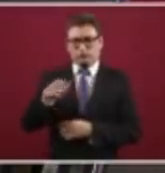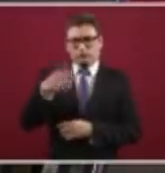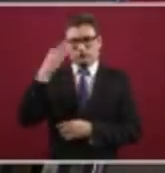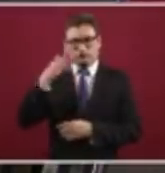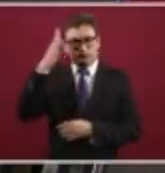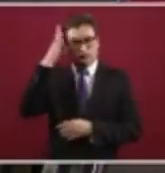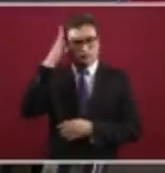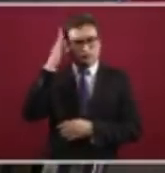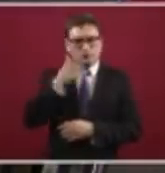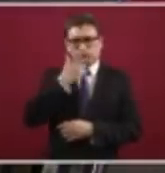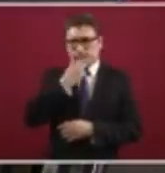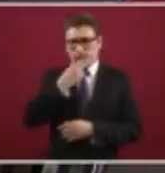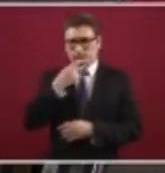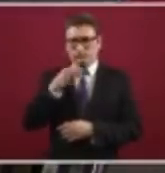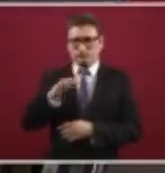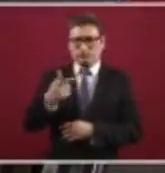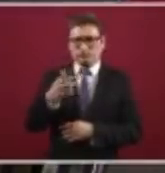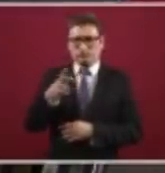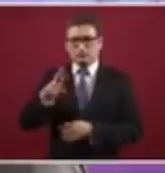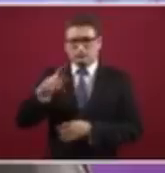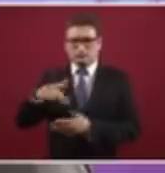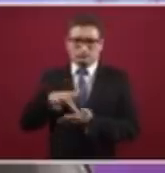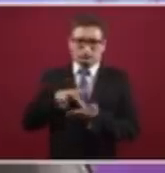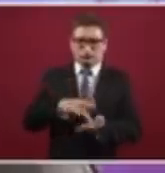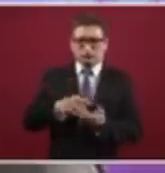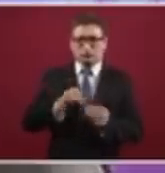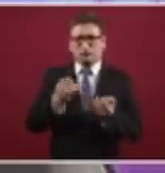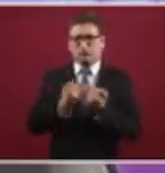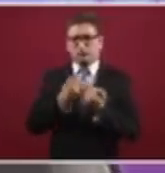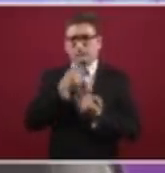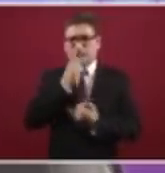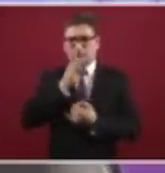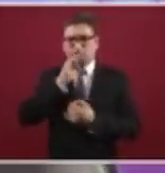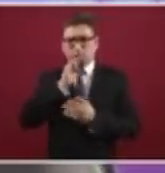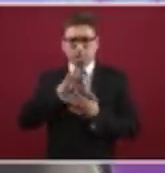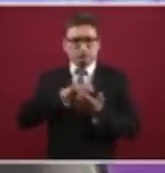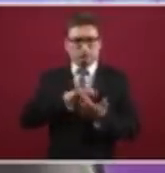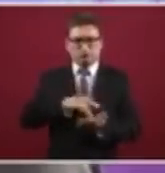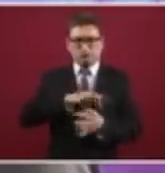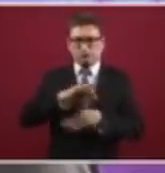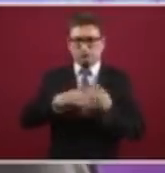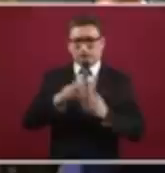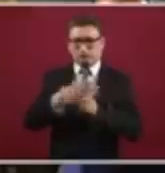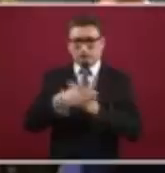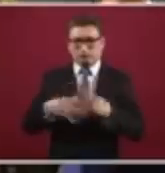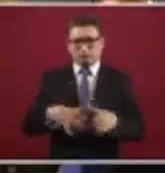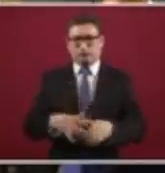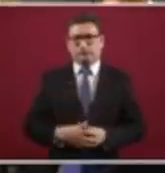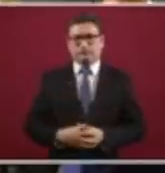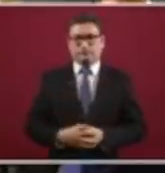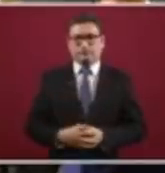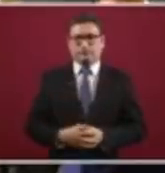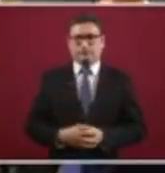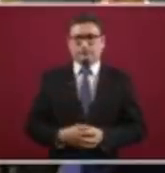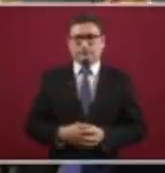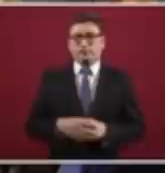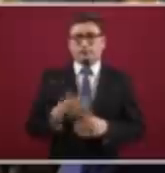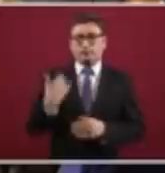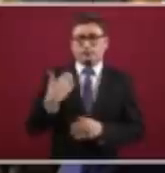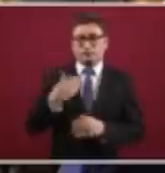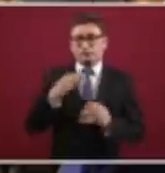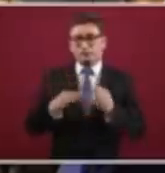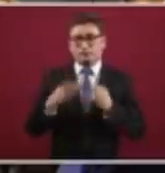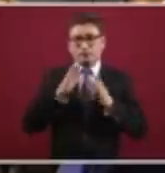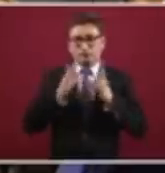fiscal y de los padres y más de familia así como de toda la comisión presidencial y la última reunión que hemos sostenido